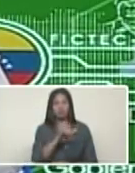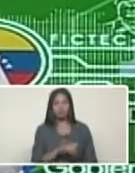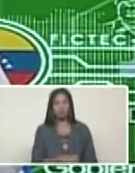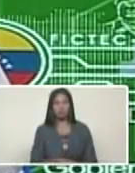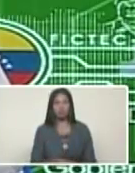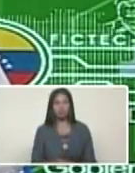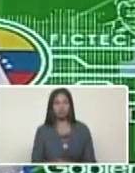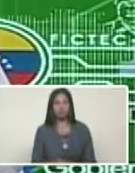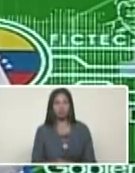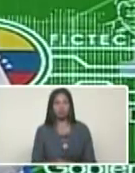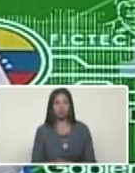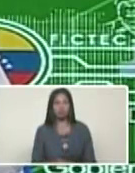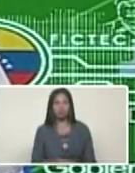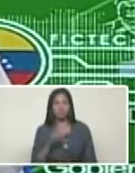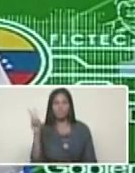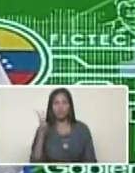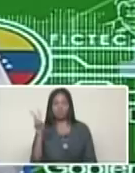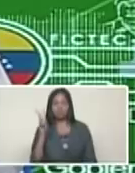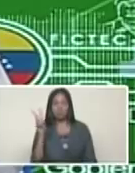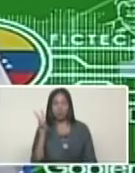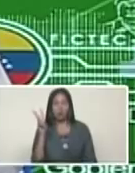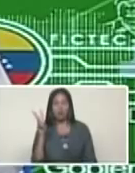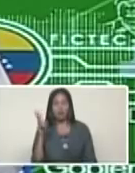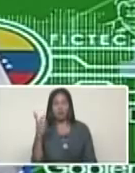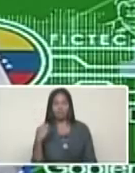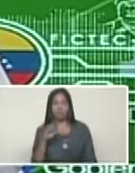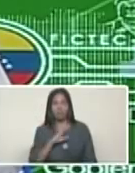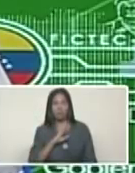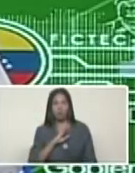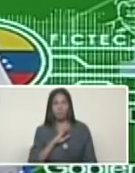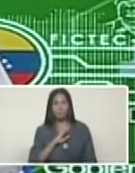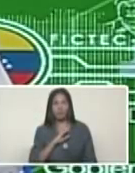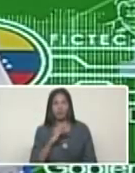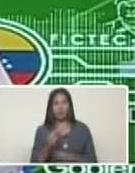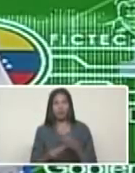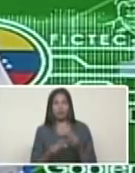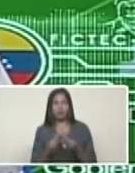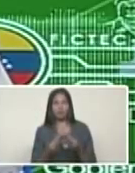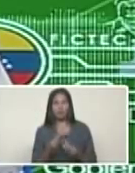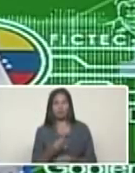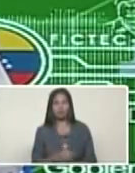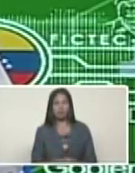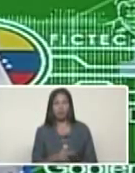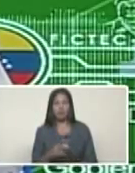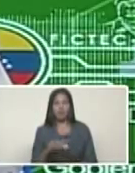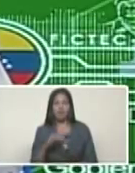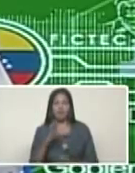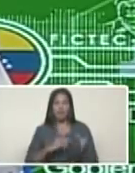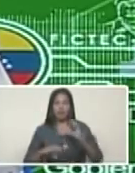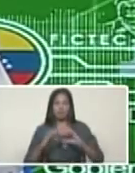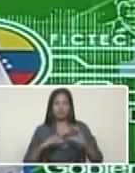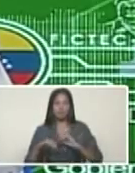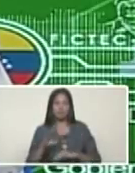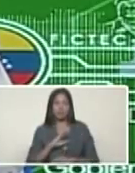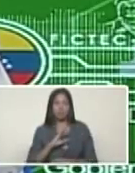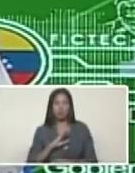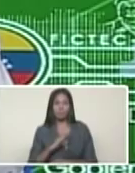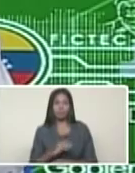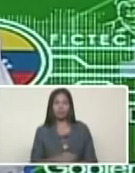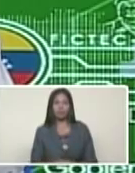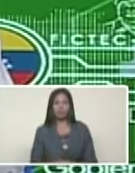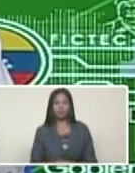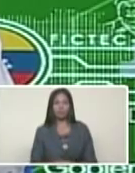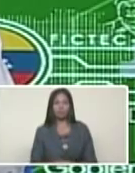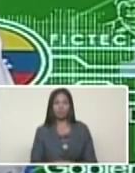bolivariana, Venezuela ya ha incursionado en la ciencia de